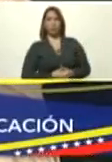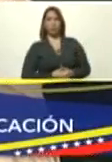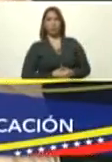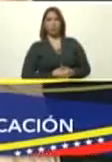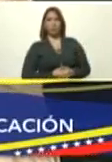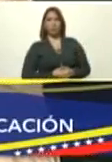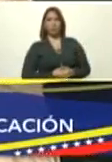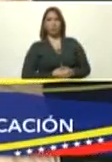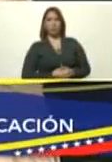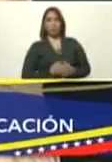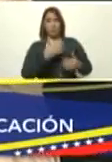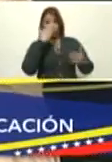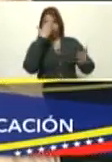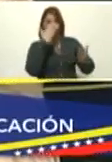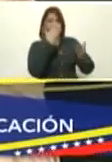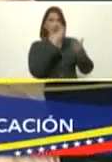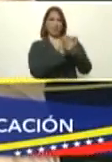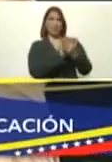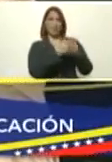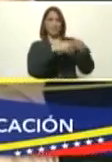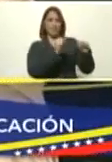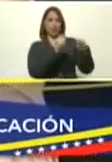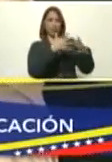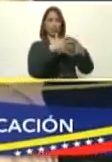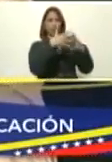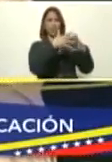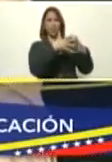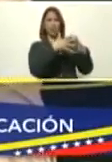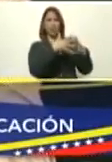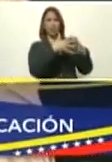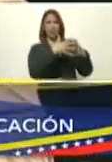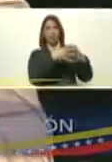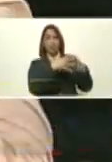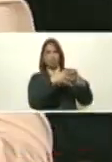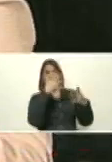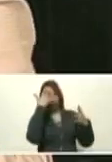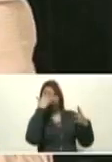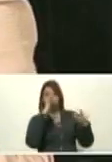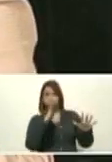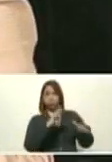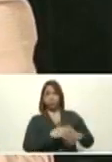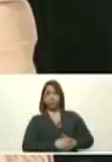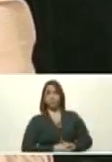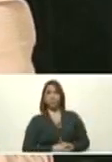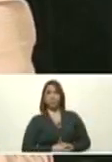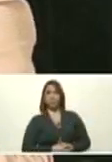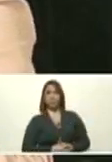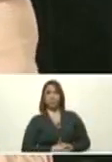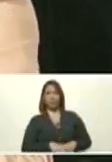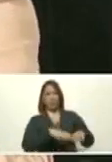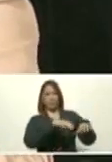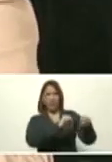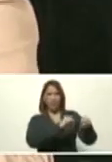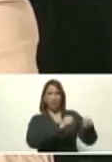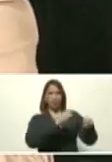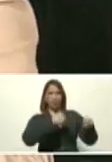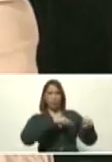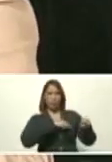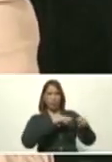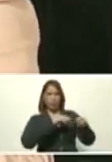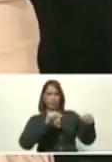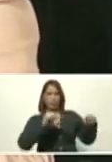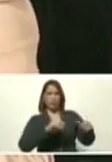enfrentar al imperio norteamericano, que ha pretendido invadir nuestras